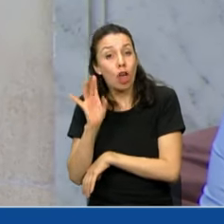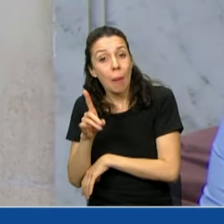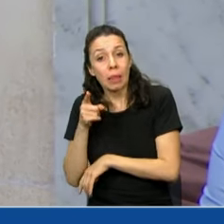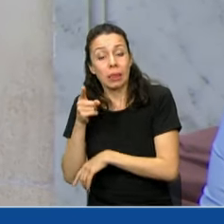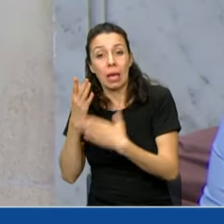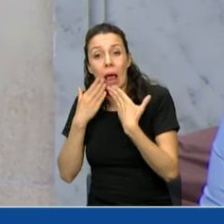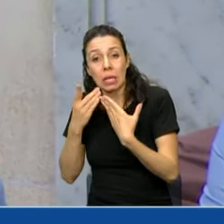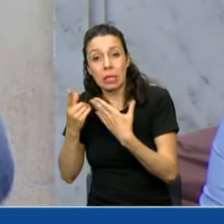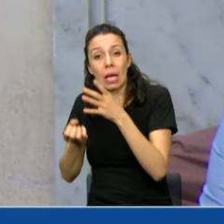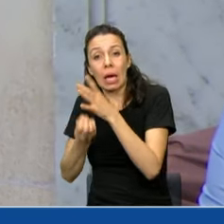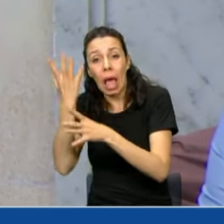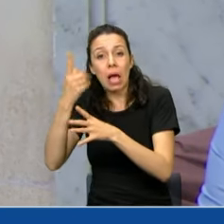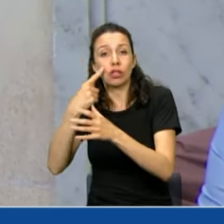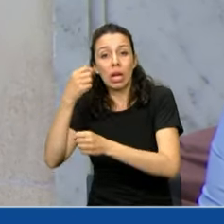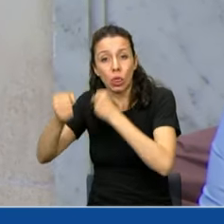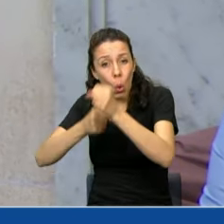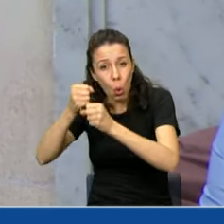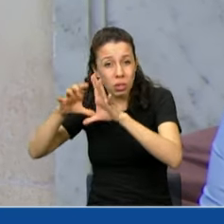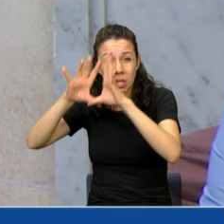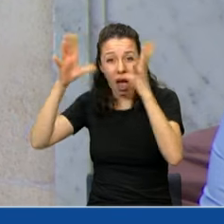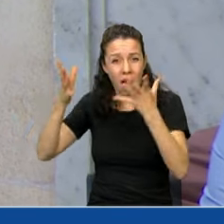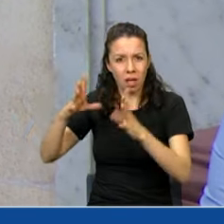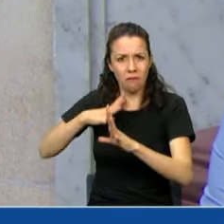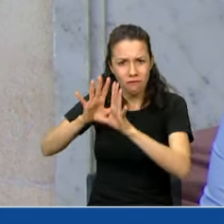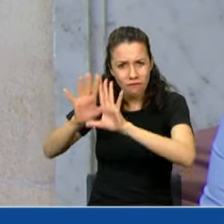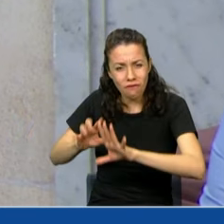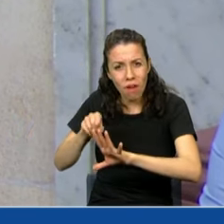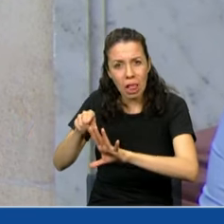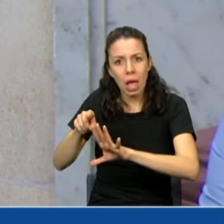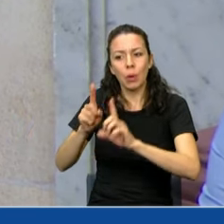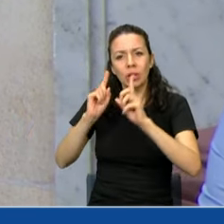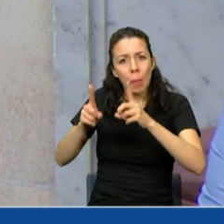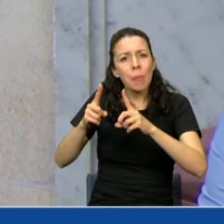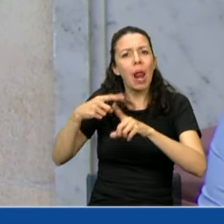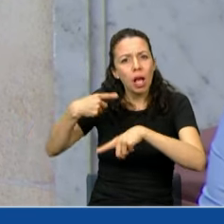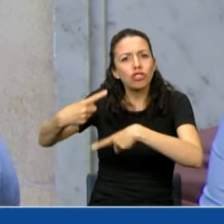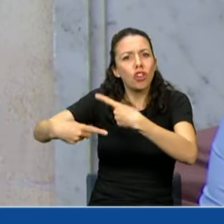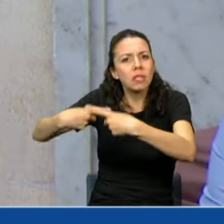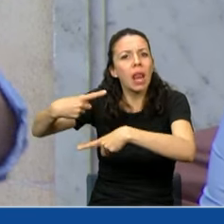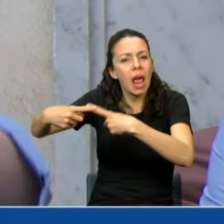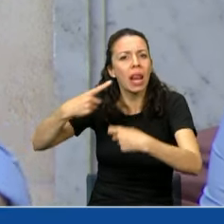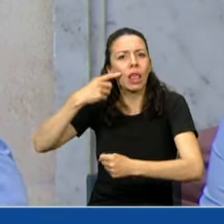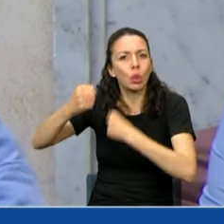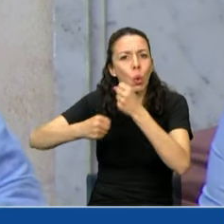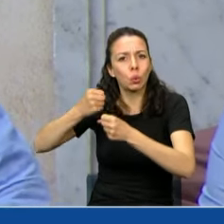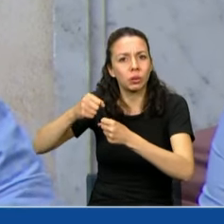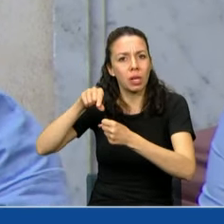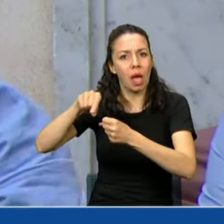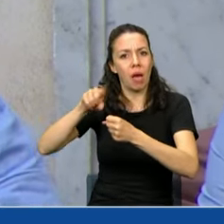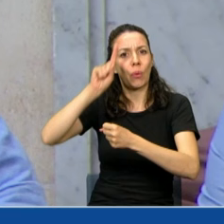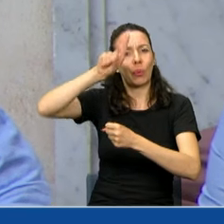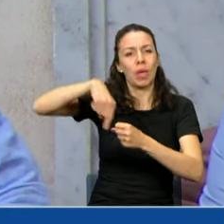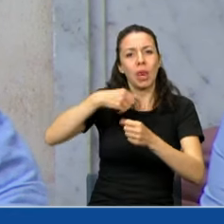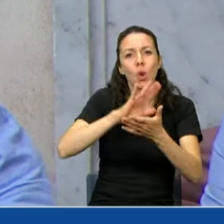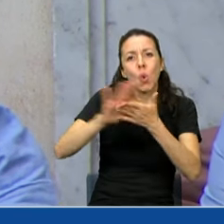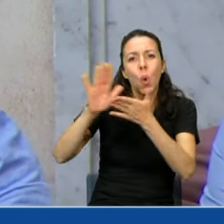industria que se tiene que montar sino también con el sostenimiento de esa industria va a generar trabajo en el